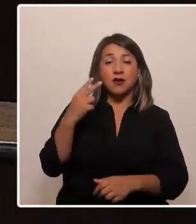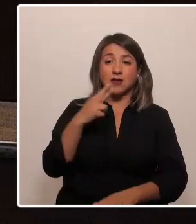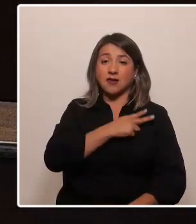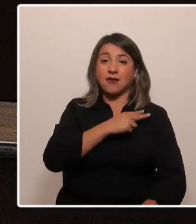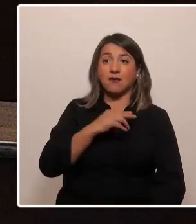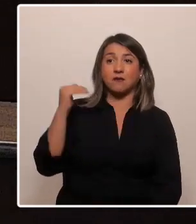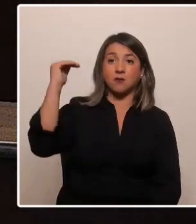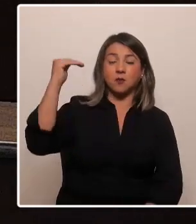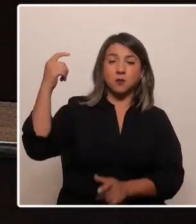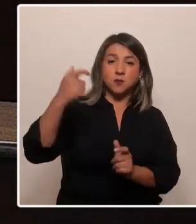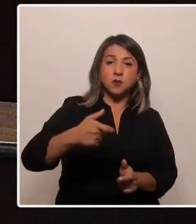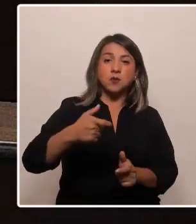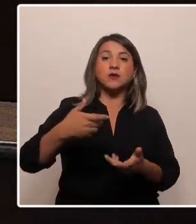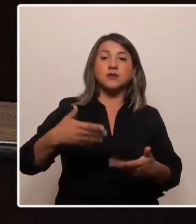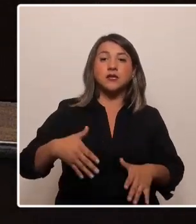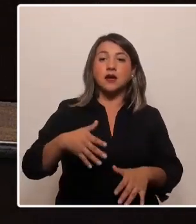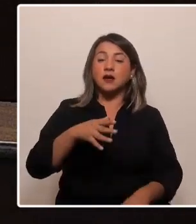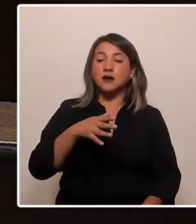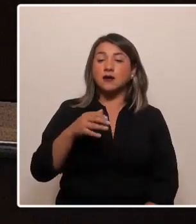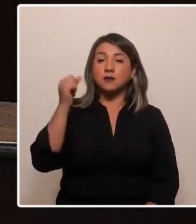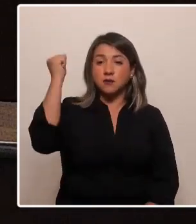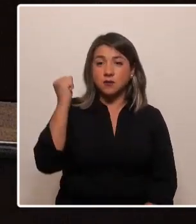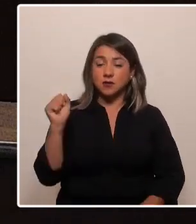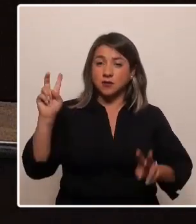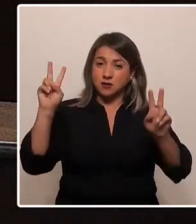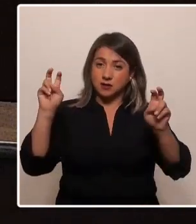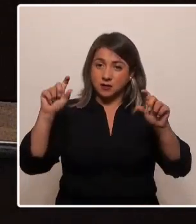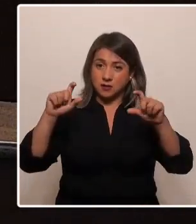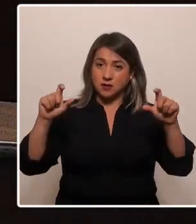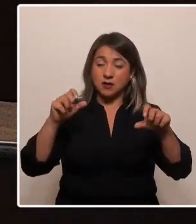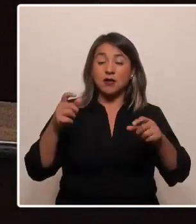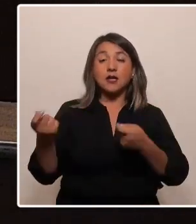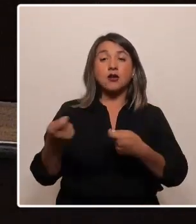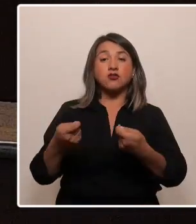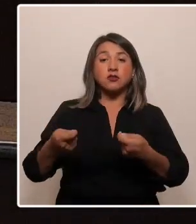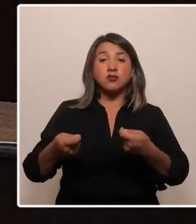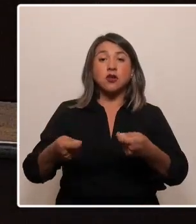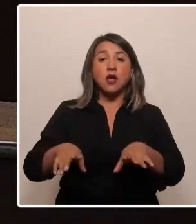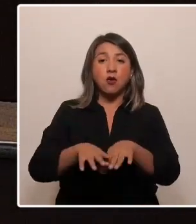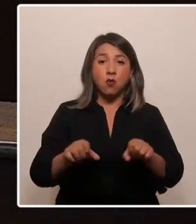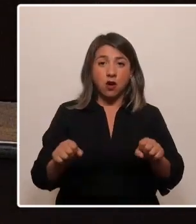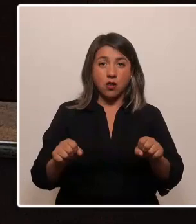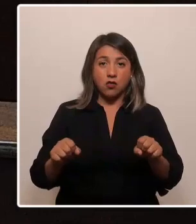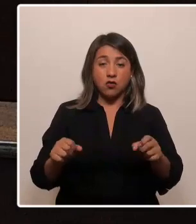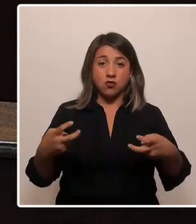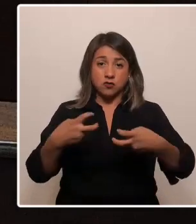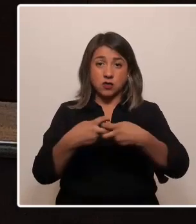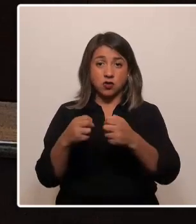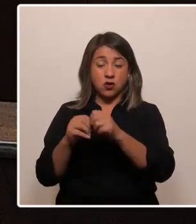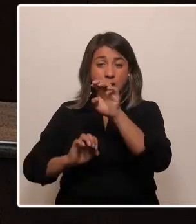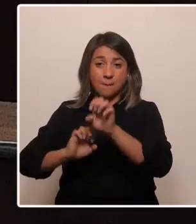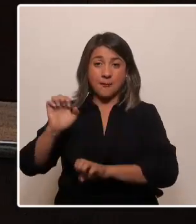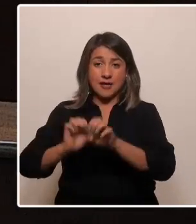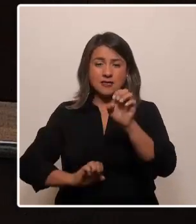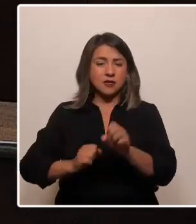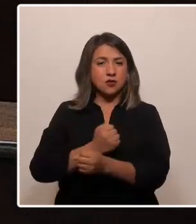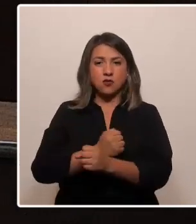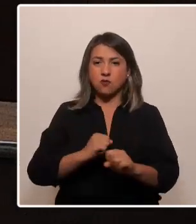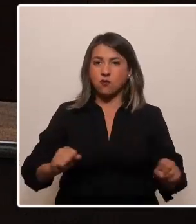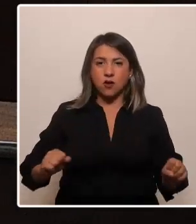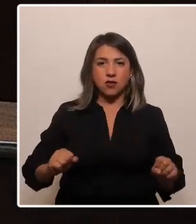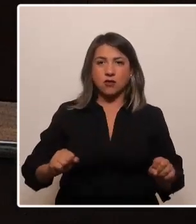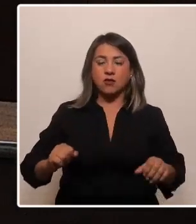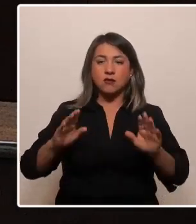que, en palabra de José Piñera, abro comillas, la negociación colectiva en ningún caso sea un mecanismo para redistribuir